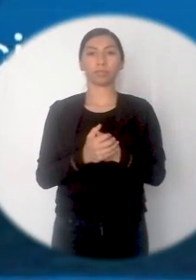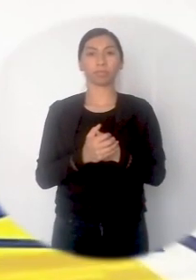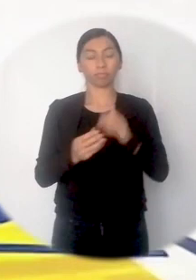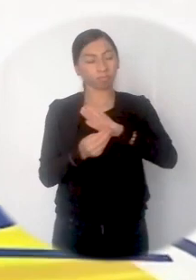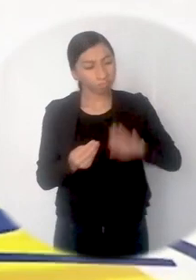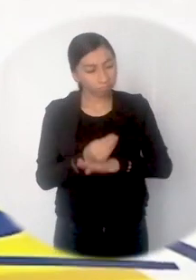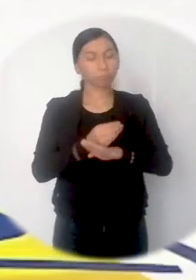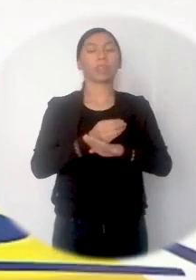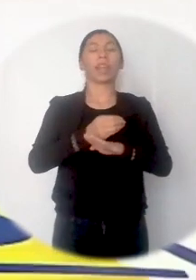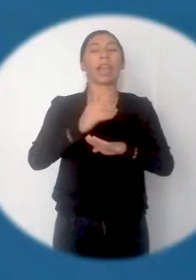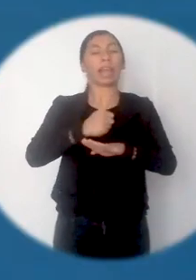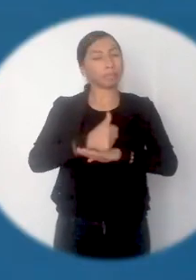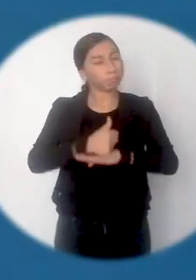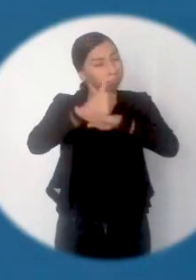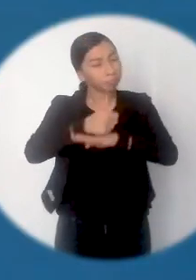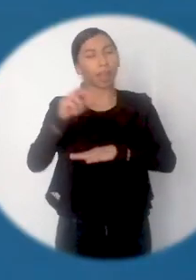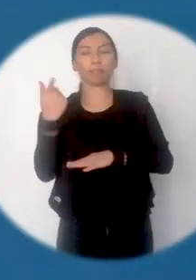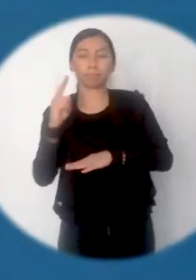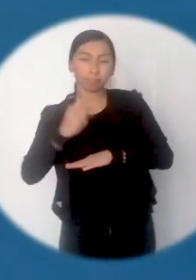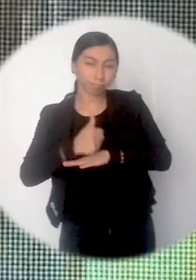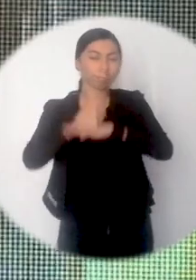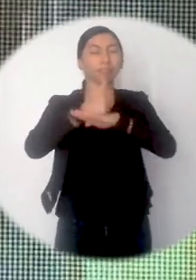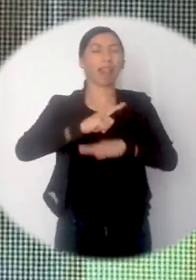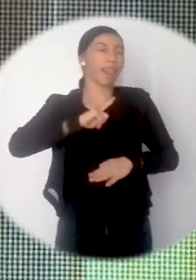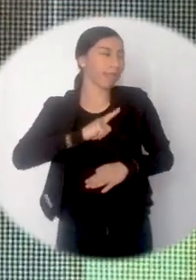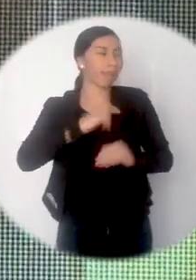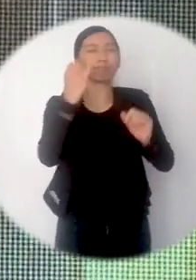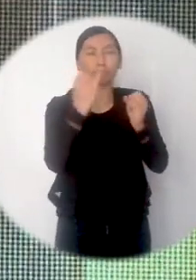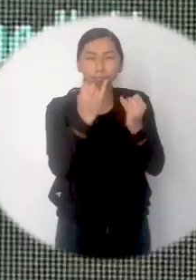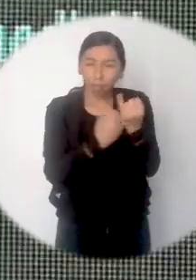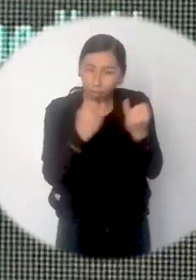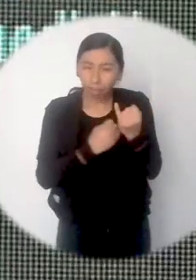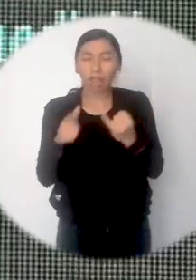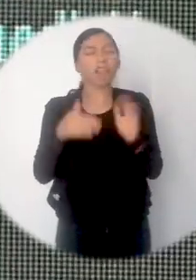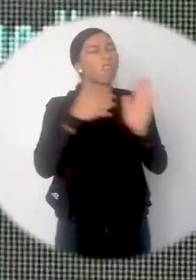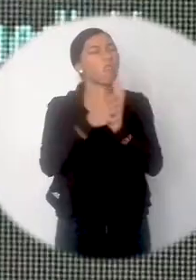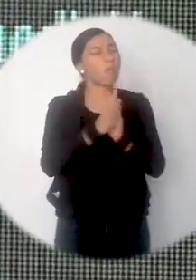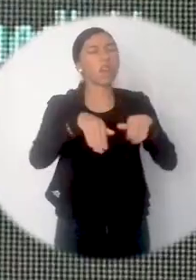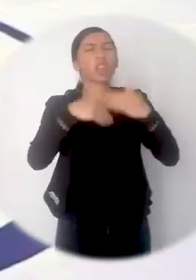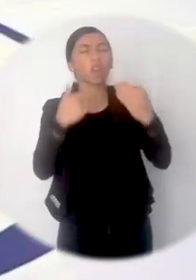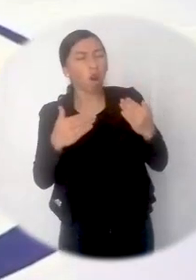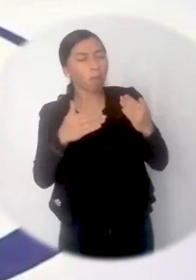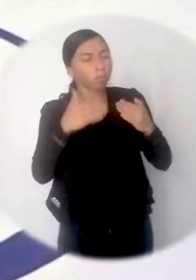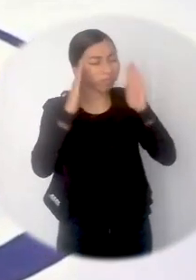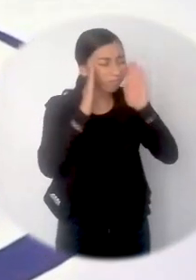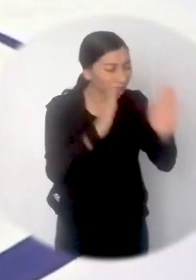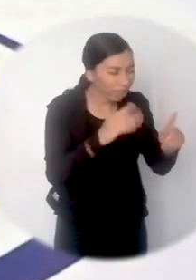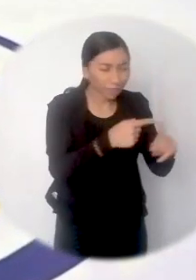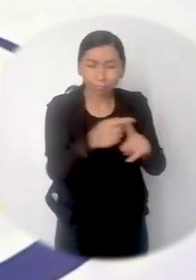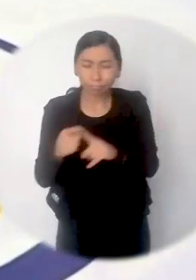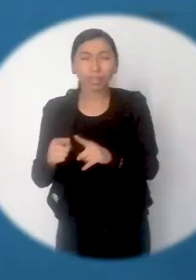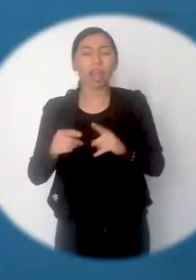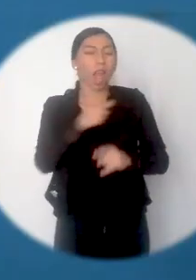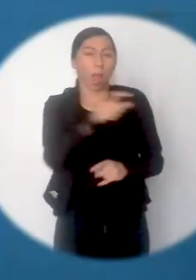El director, la subdirectora, el secretario general y cada uno de los directores misionales de la entidad le contaron a la ciudadanía la gestión adelantada por la unidad para atender,